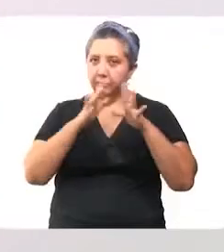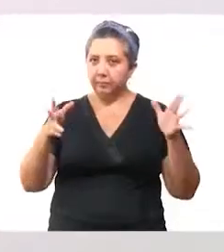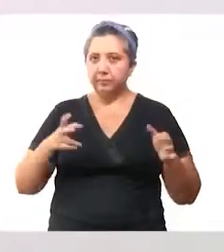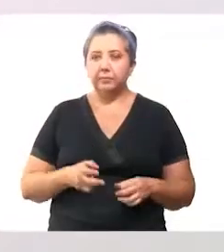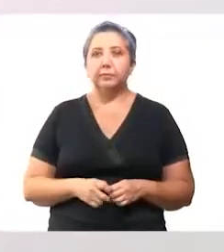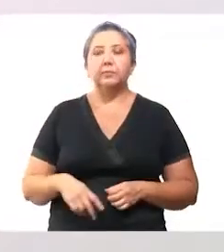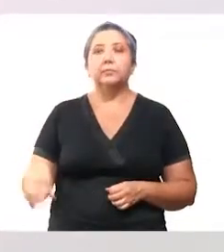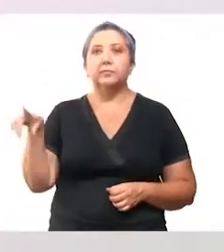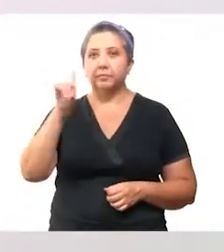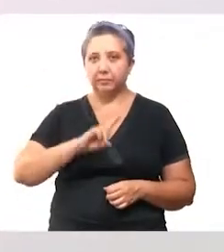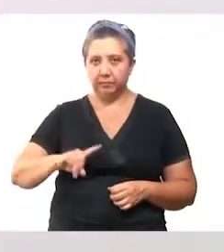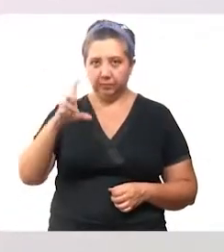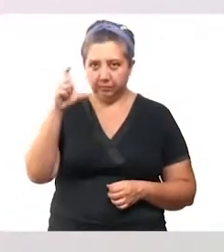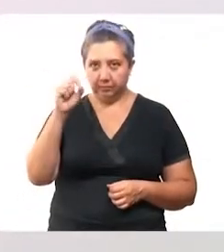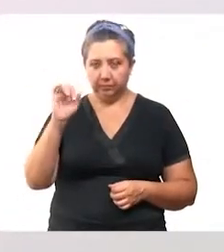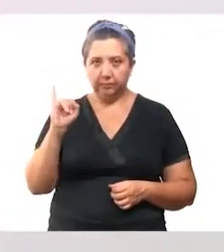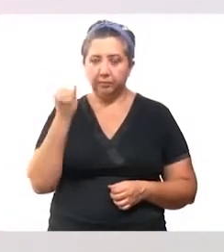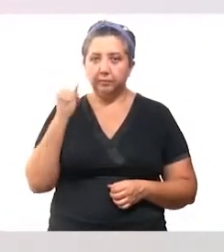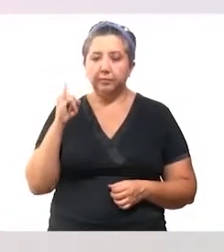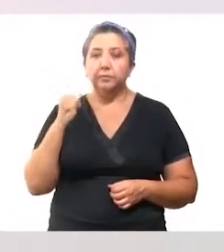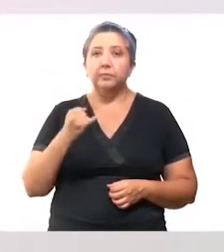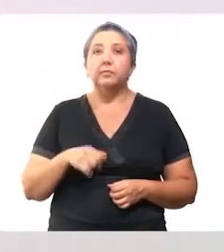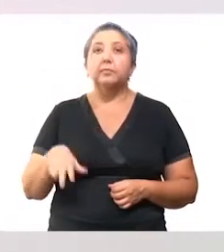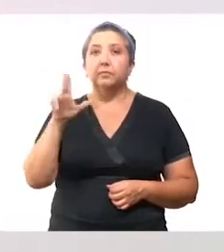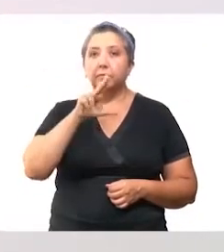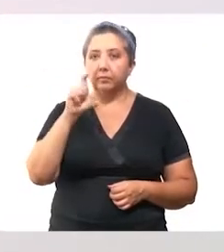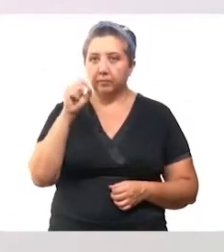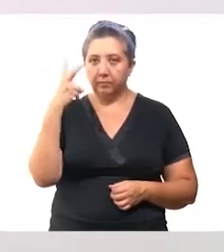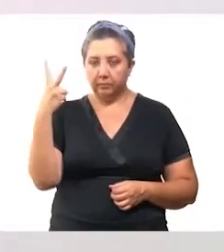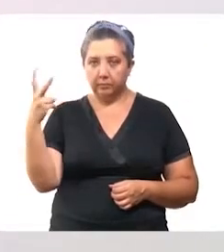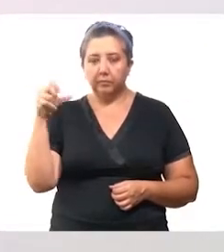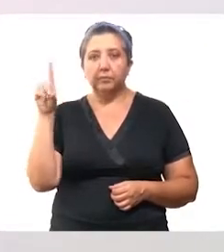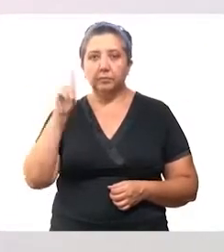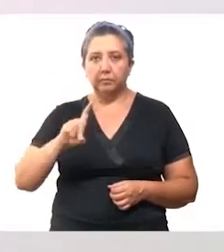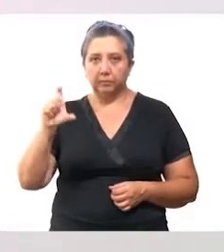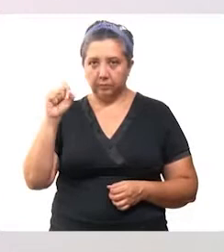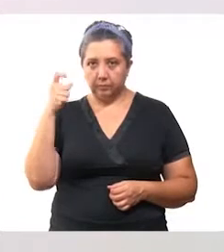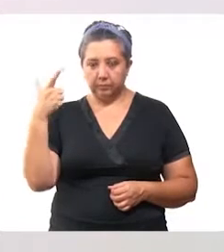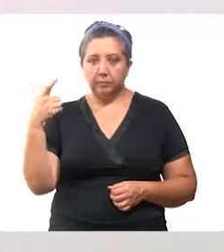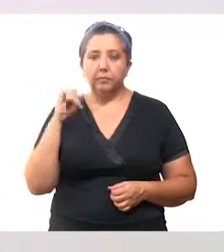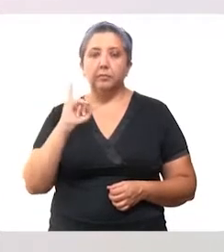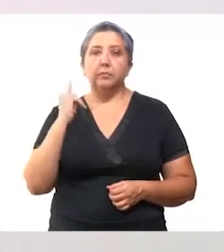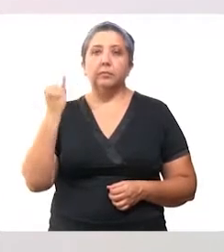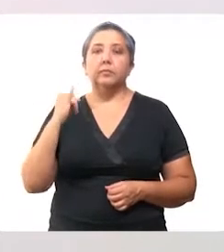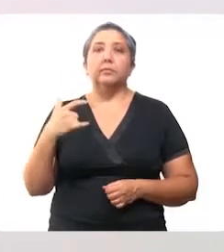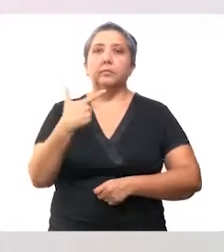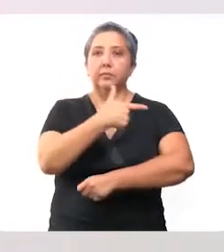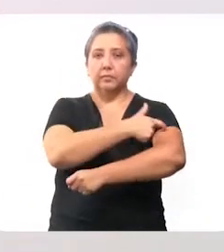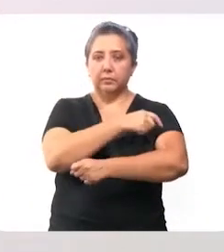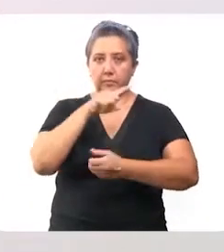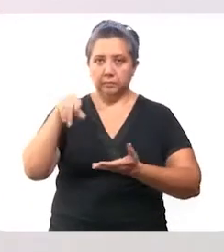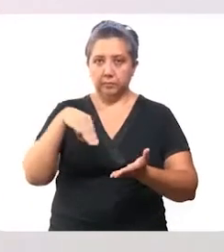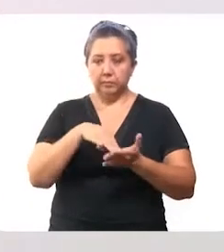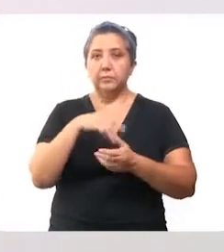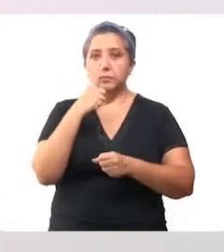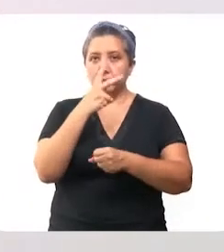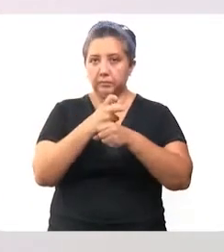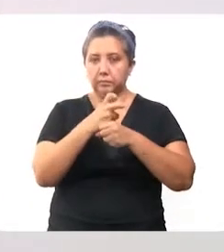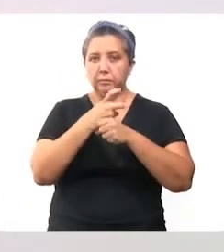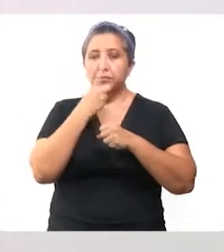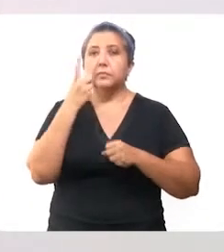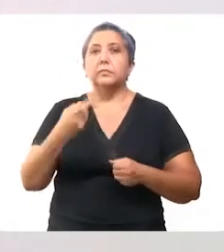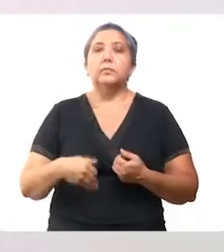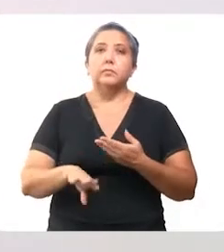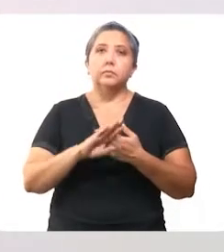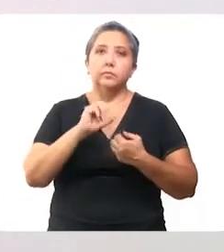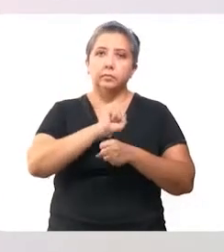parte médico de este domingo 20 de junio. Del martes 22 al domingo 27 de junio se aplicará en Mérida la segunda dosis de la